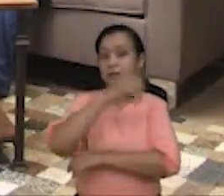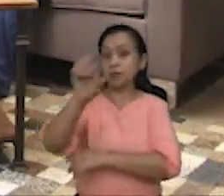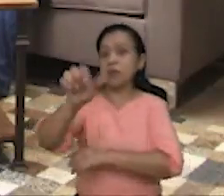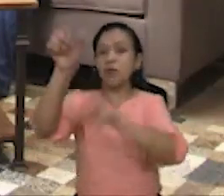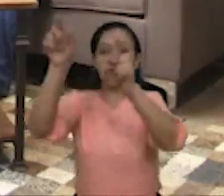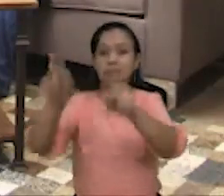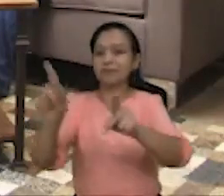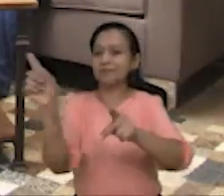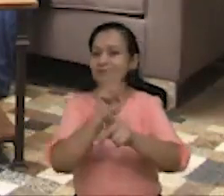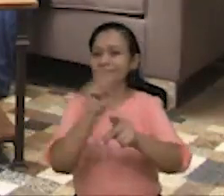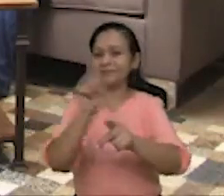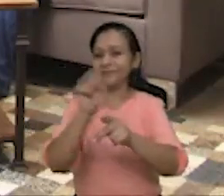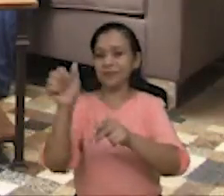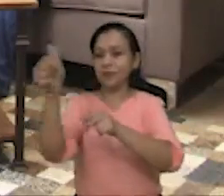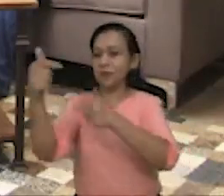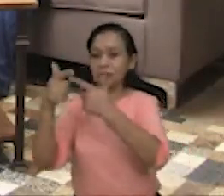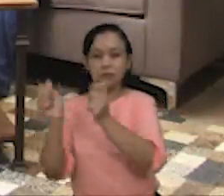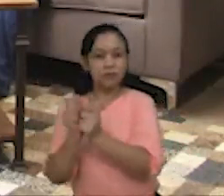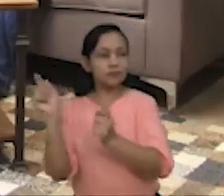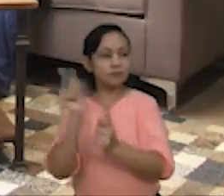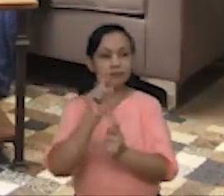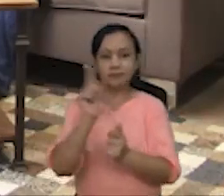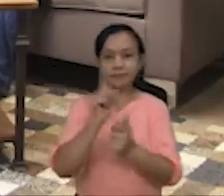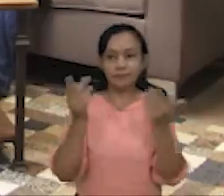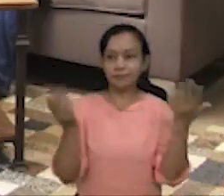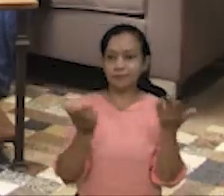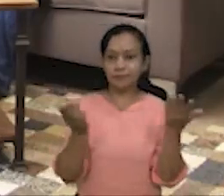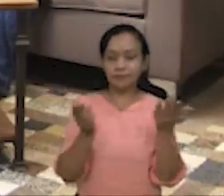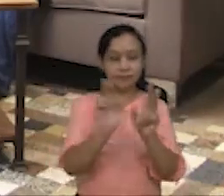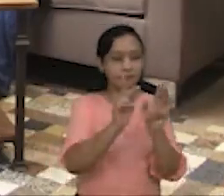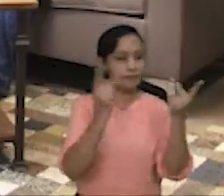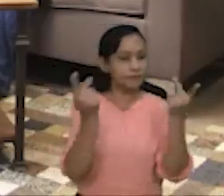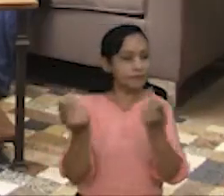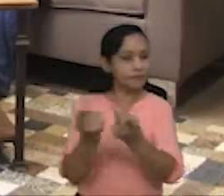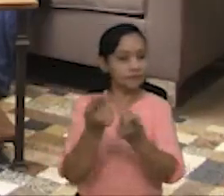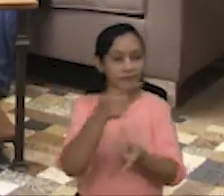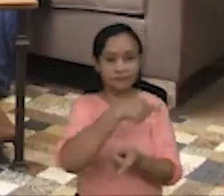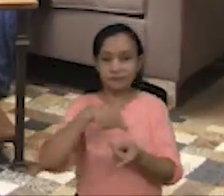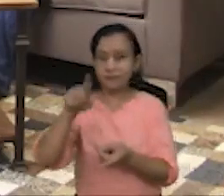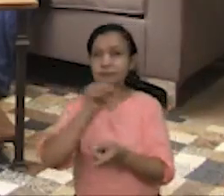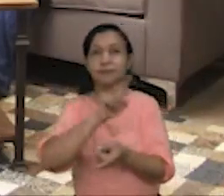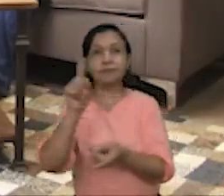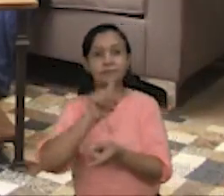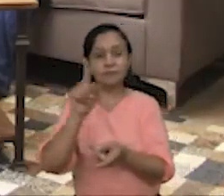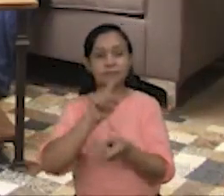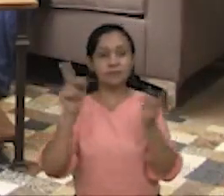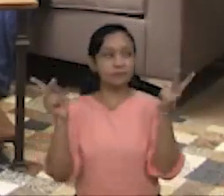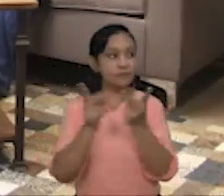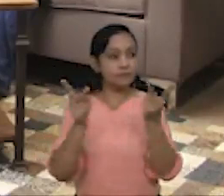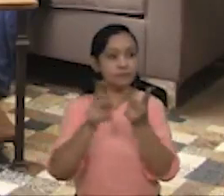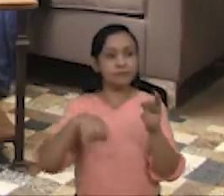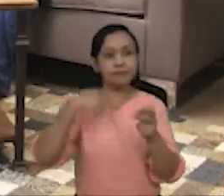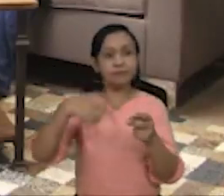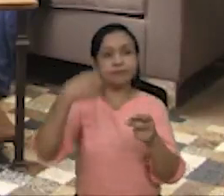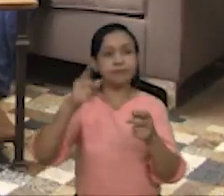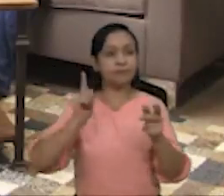otras profesiones, no lo tienen otros colectivos, no lo tiene la población en sus espacios que vive cotidianamente, pero sí